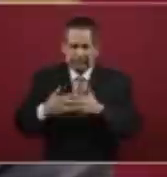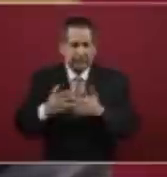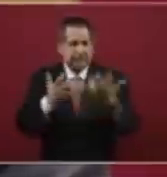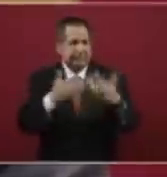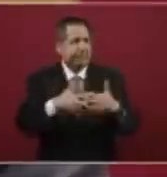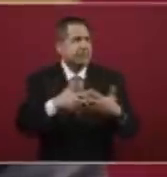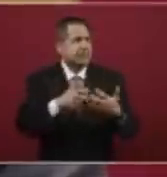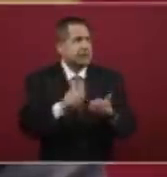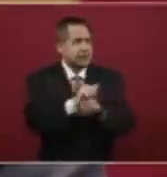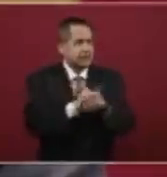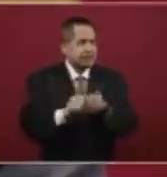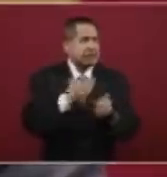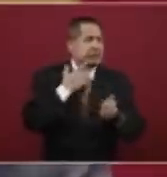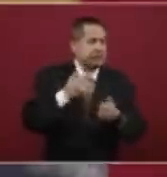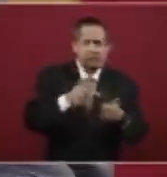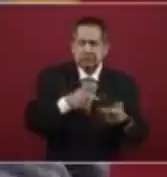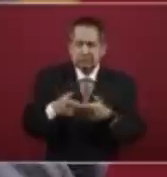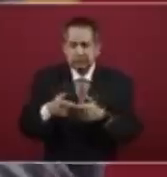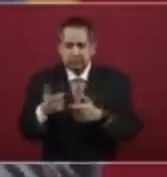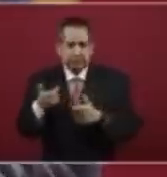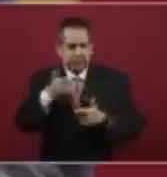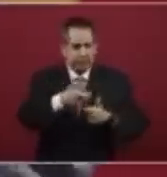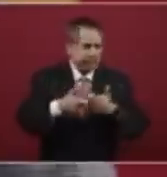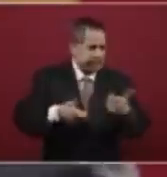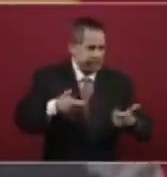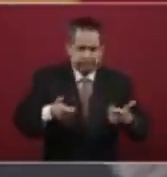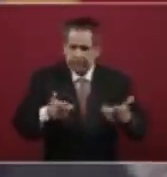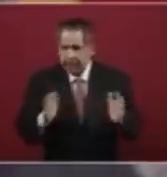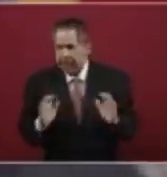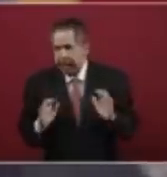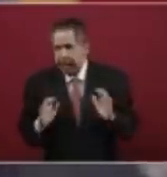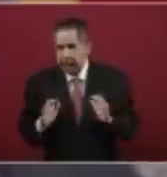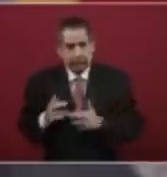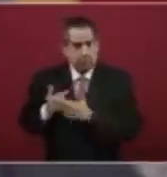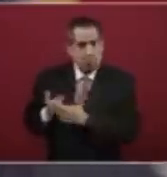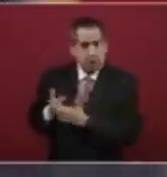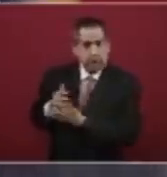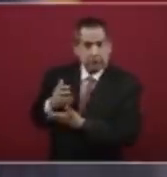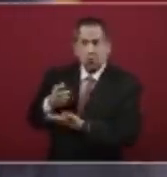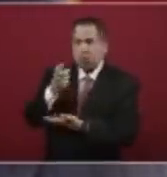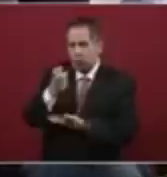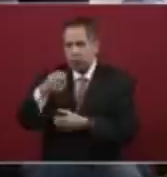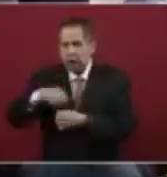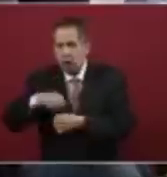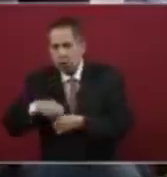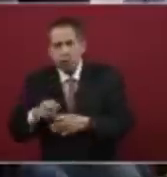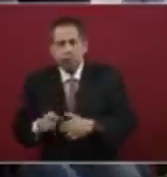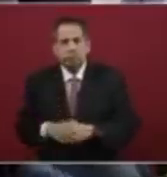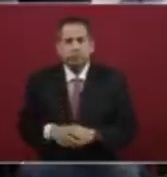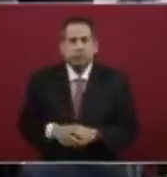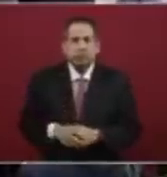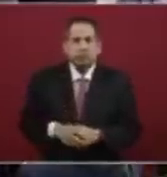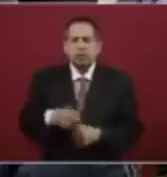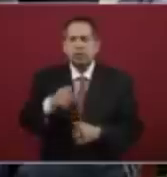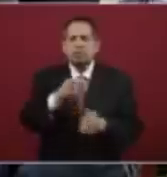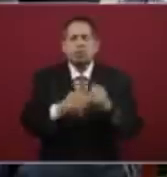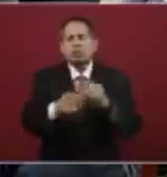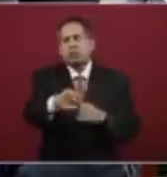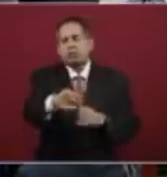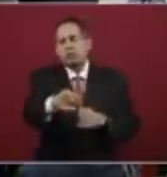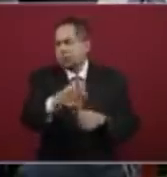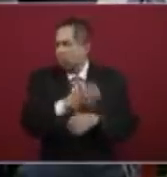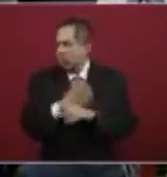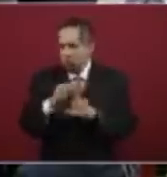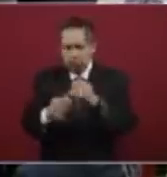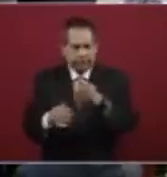refinerías. En fin, con ese propósito, es el ahorro. Nada más que terminamos con las…